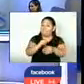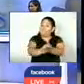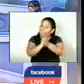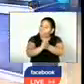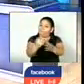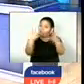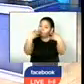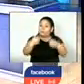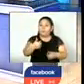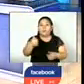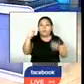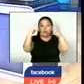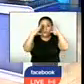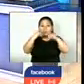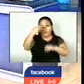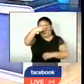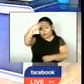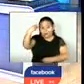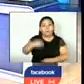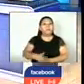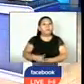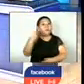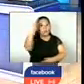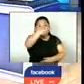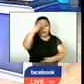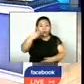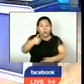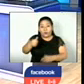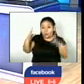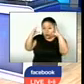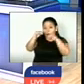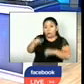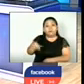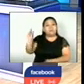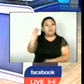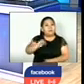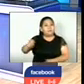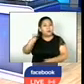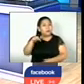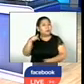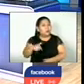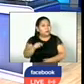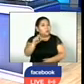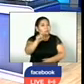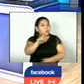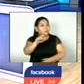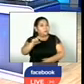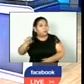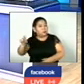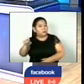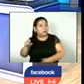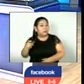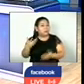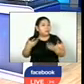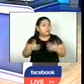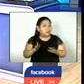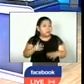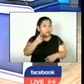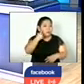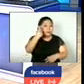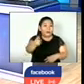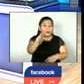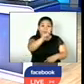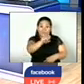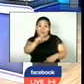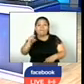que nos acompañe, buenas noches Manuel. Así es, buenas noches, qué bueno que están con nosotros ya en el día martes, seguimos avanzando en esta semana y hemos tenido el inicio